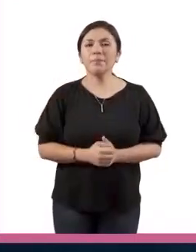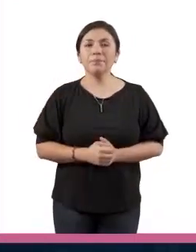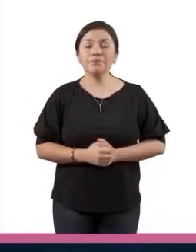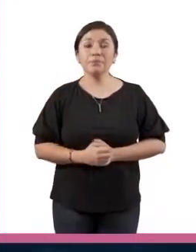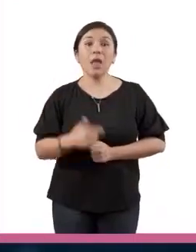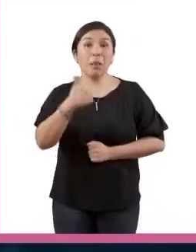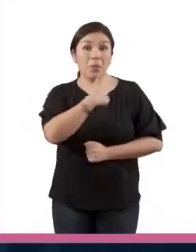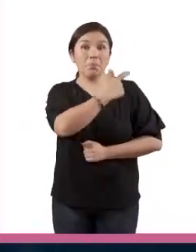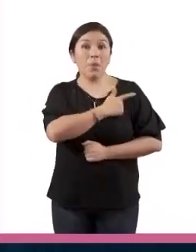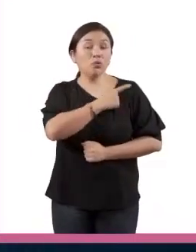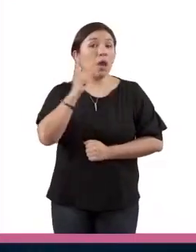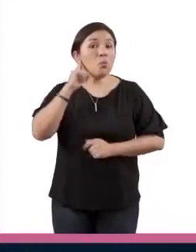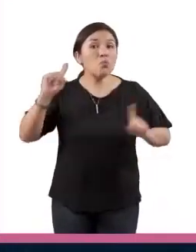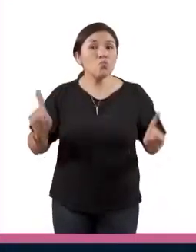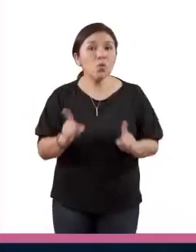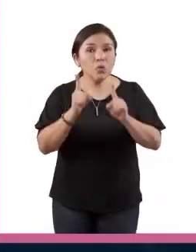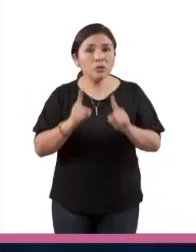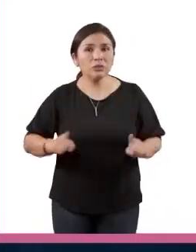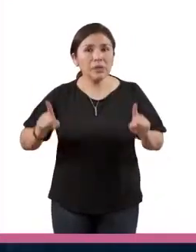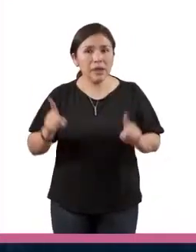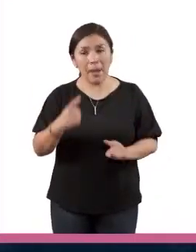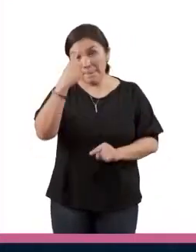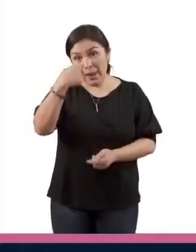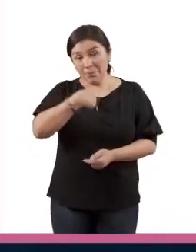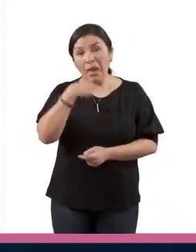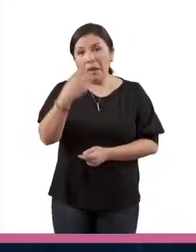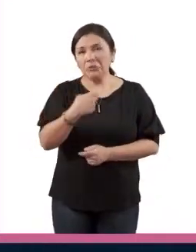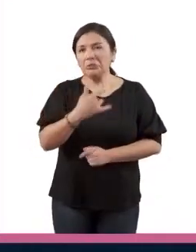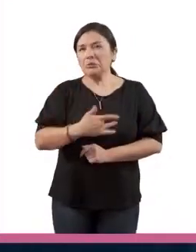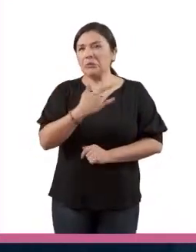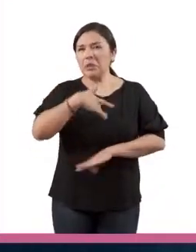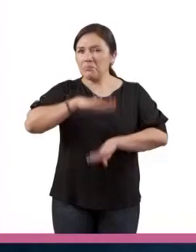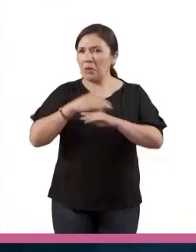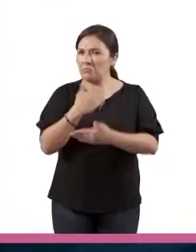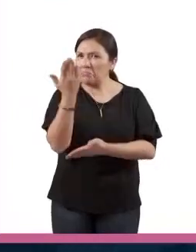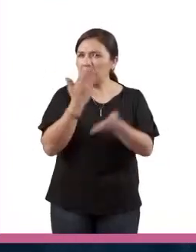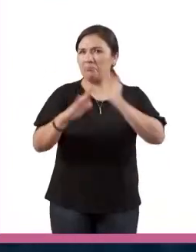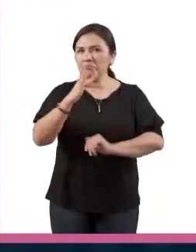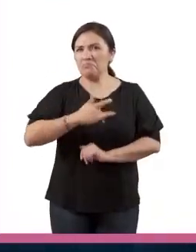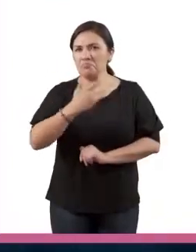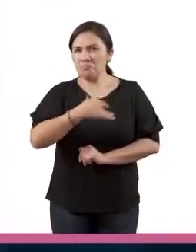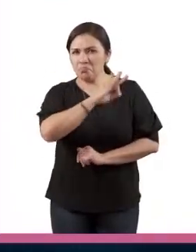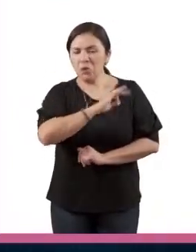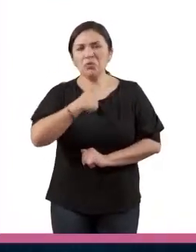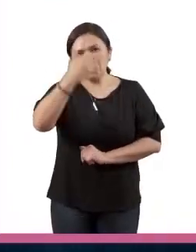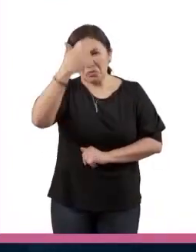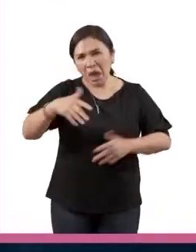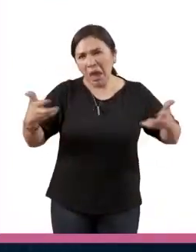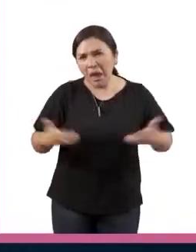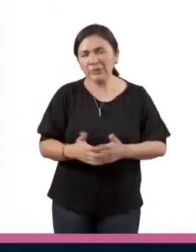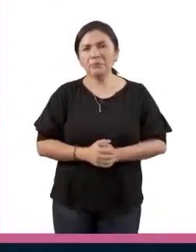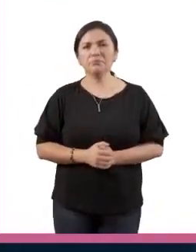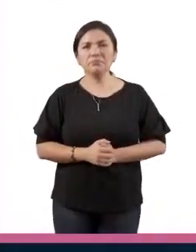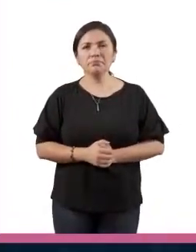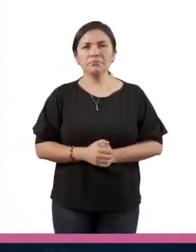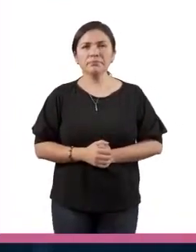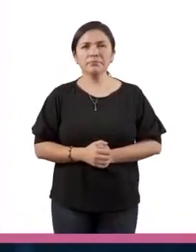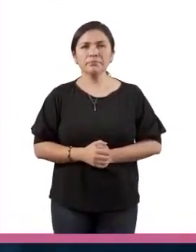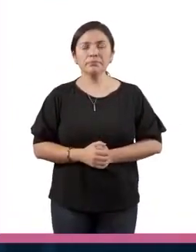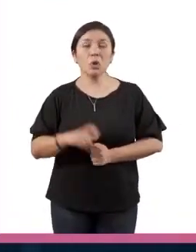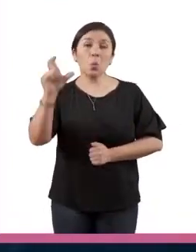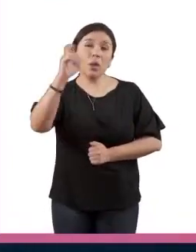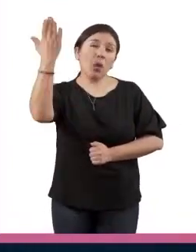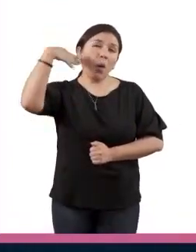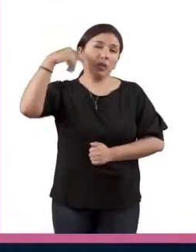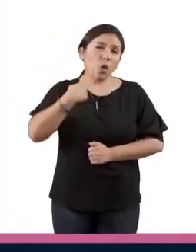gusta mucho la música, es en algo de donde yo siento que me destaco y es en lo que yo sé hacer mejor. Y pues cuando